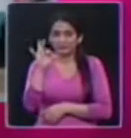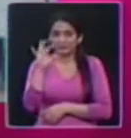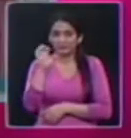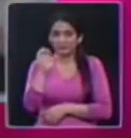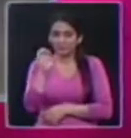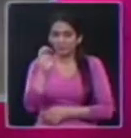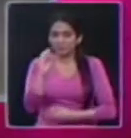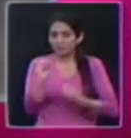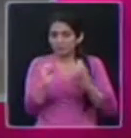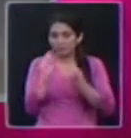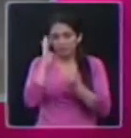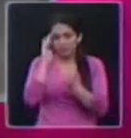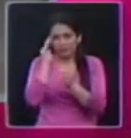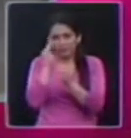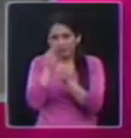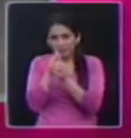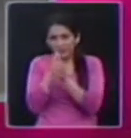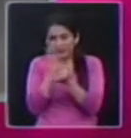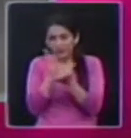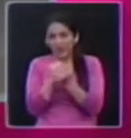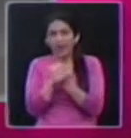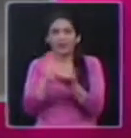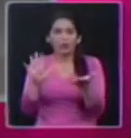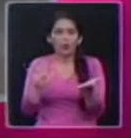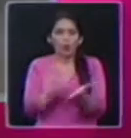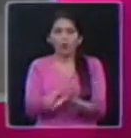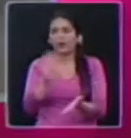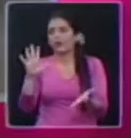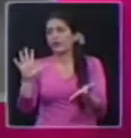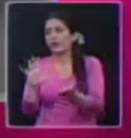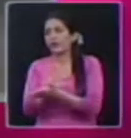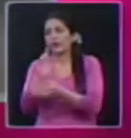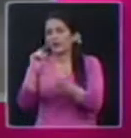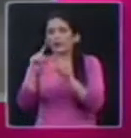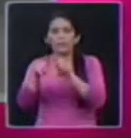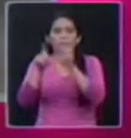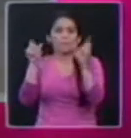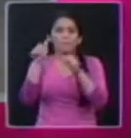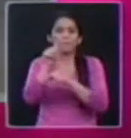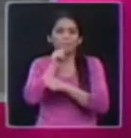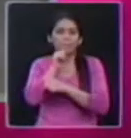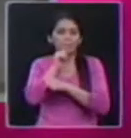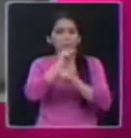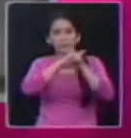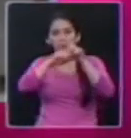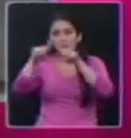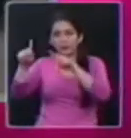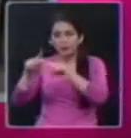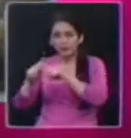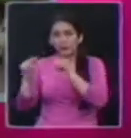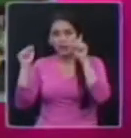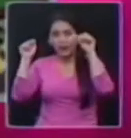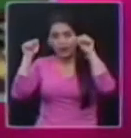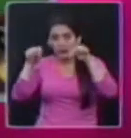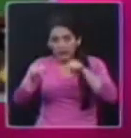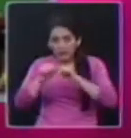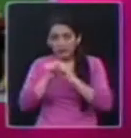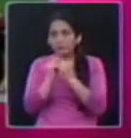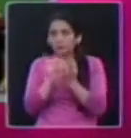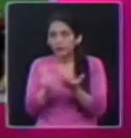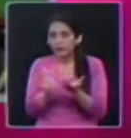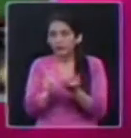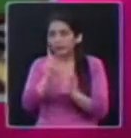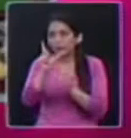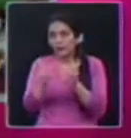es iniciativas dentro de escuelas y colegios, incluso empresas privadas, para que esta iniciativa pueda involucrarse con